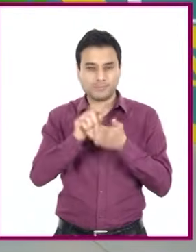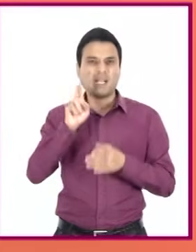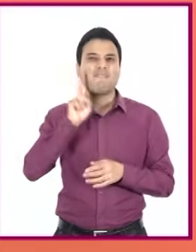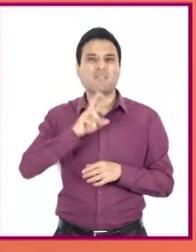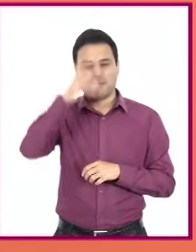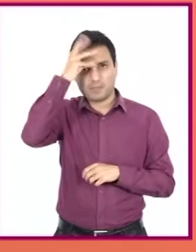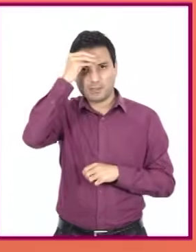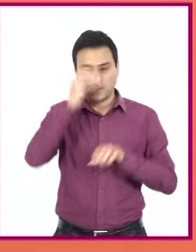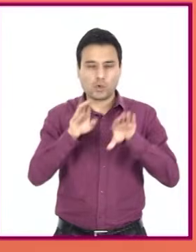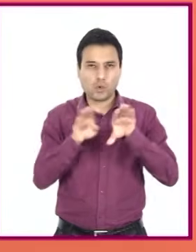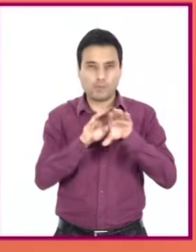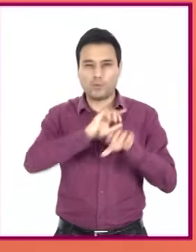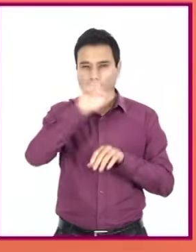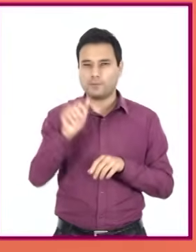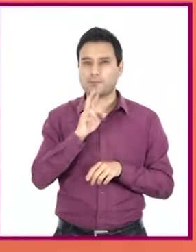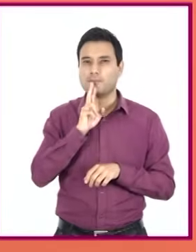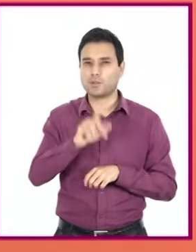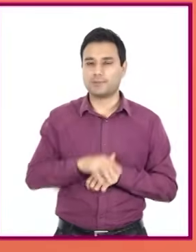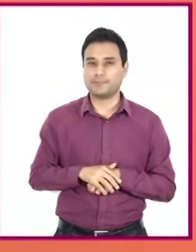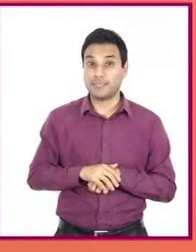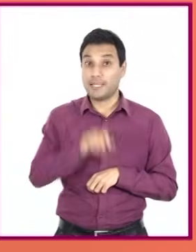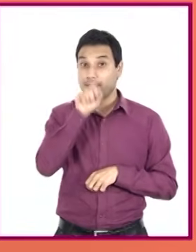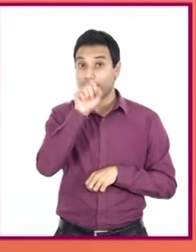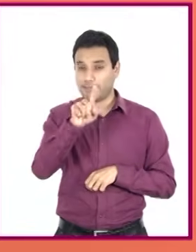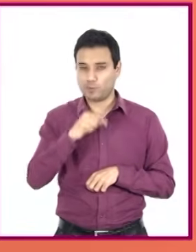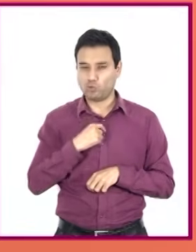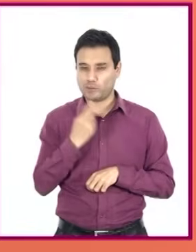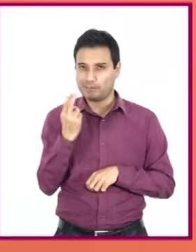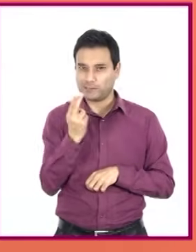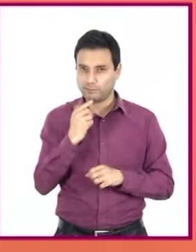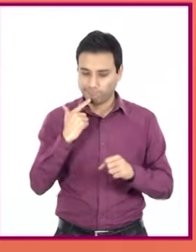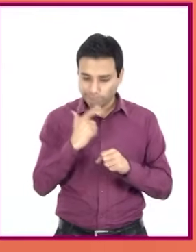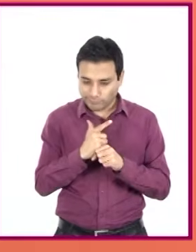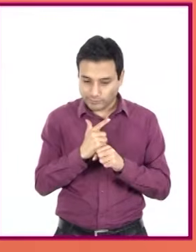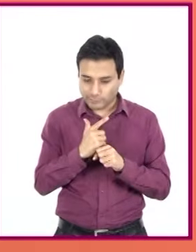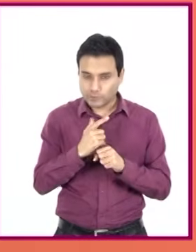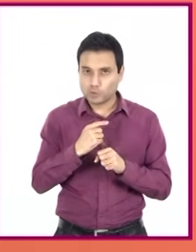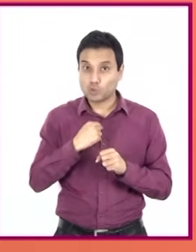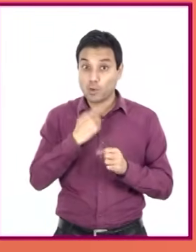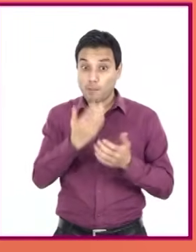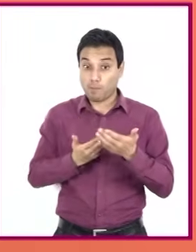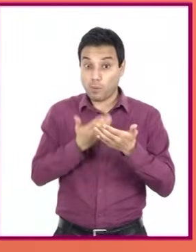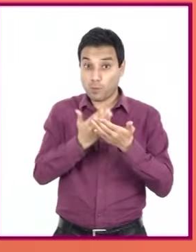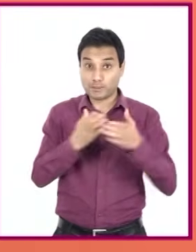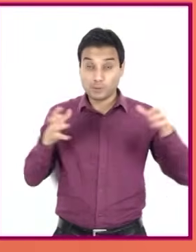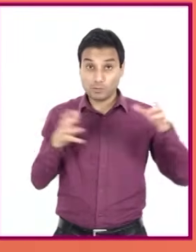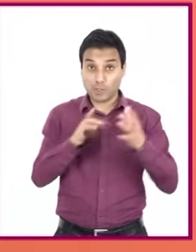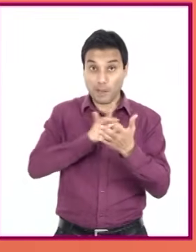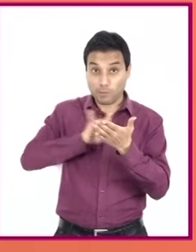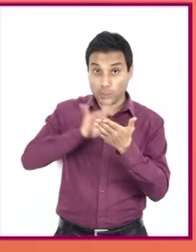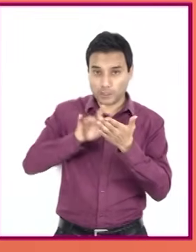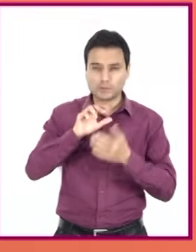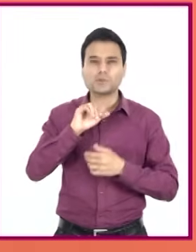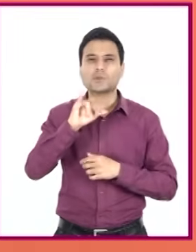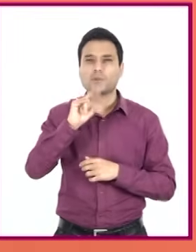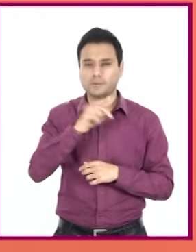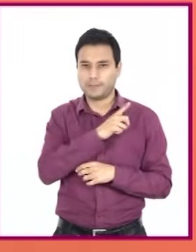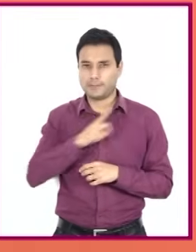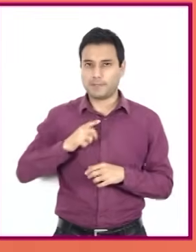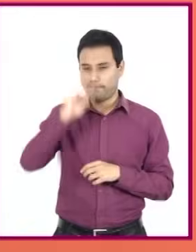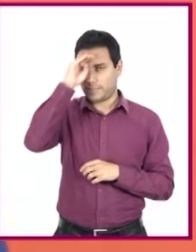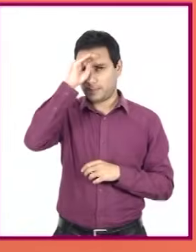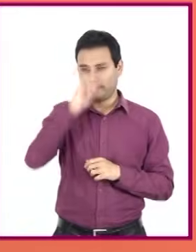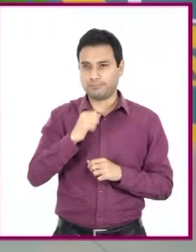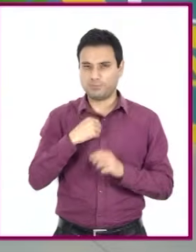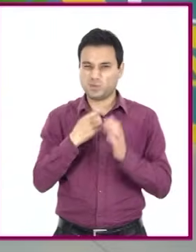mejorar. Además, necesito identificar de qué forma mi propuesta está ayudando a mi comunidad. Creo que solo debo hacer